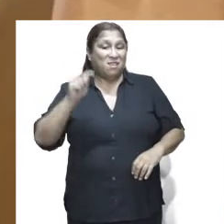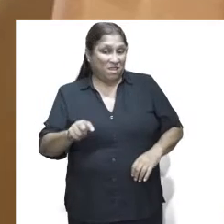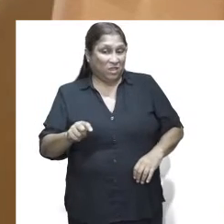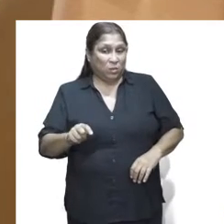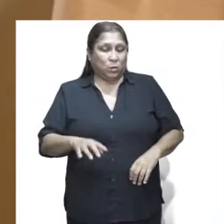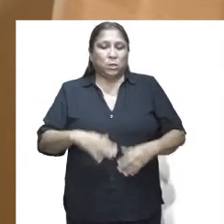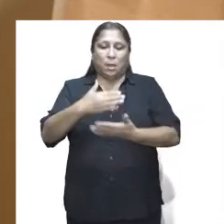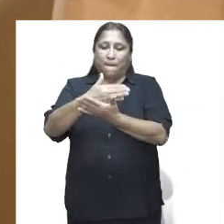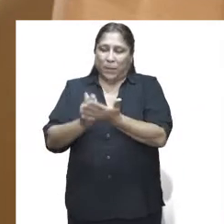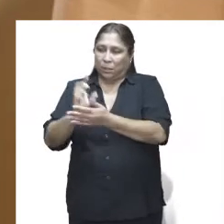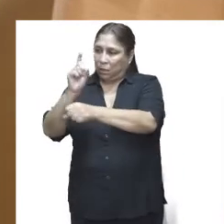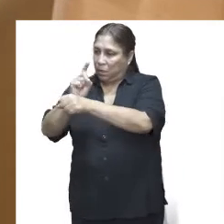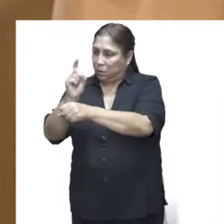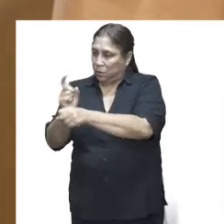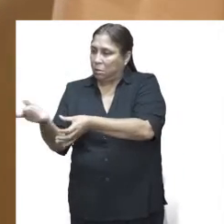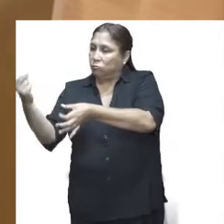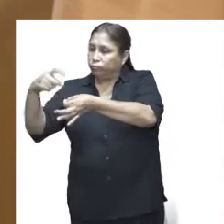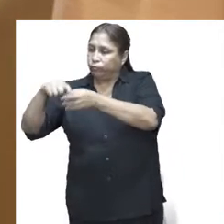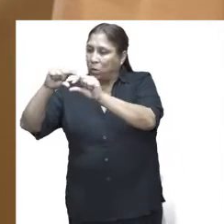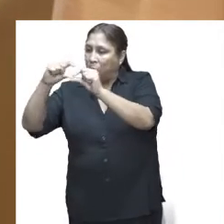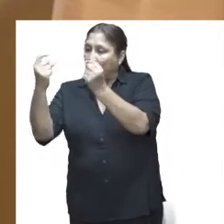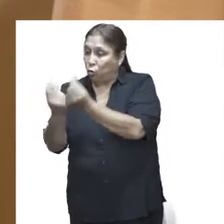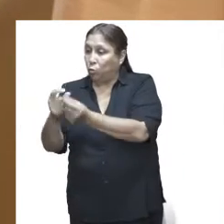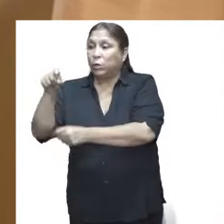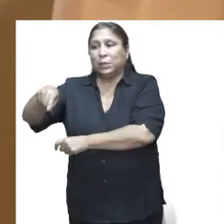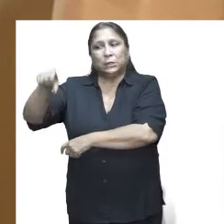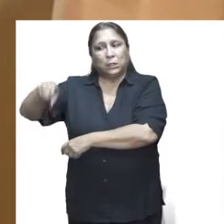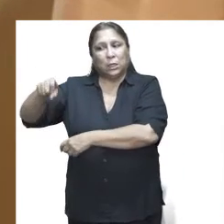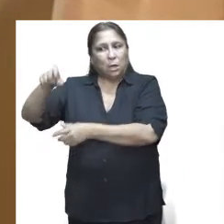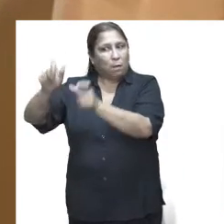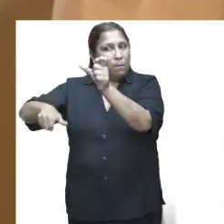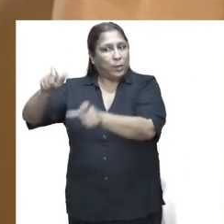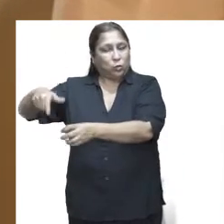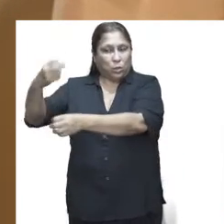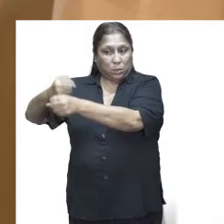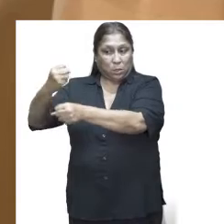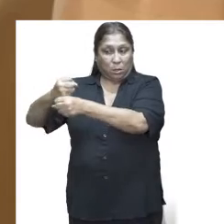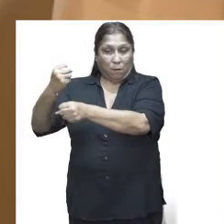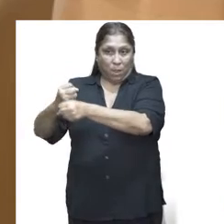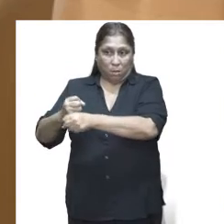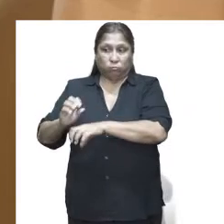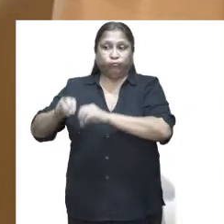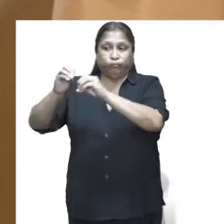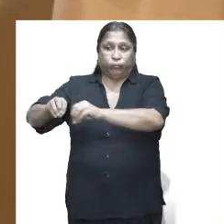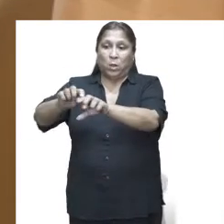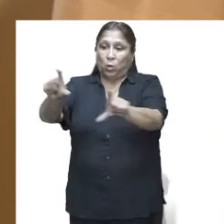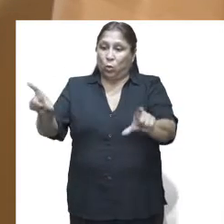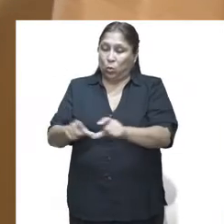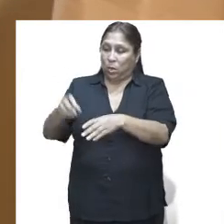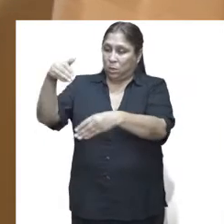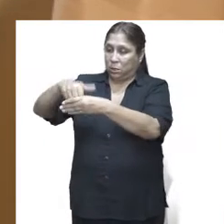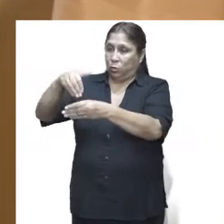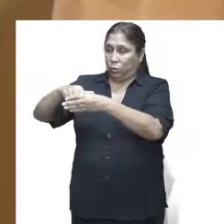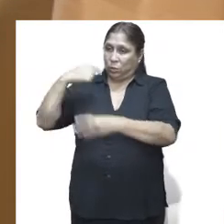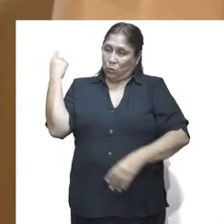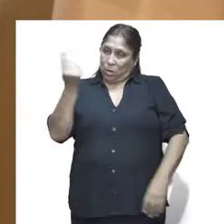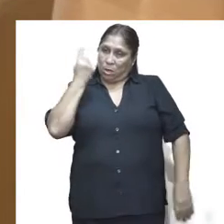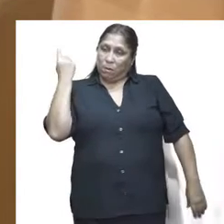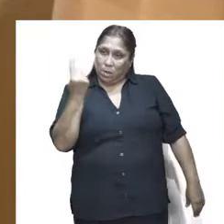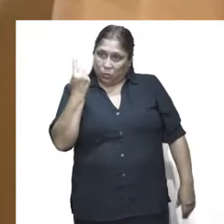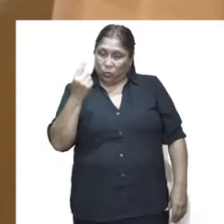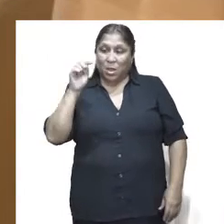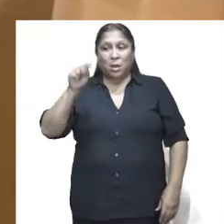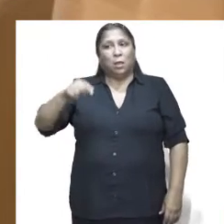parte de la capacitación que debe de tener el personal que está asignado a los centros de votación a nivel nacional, ¿no? De